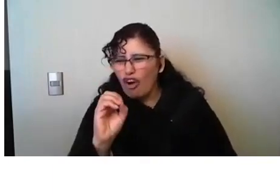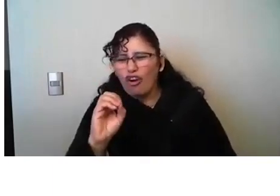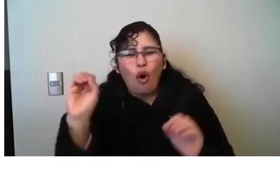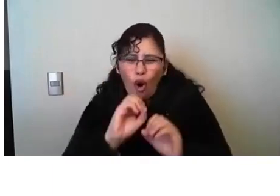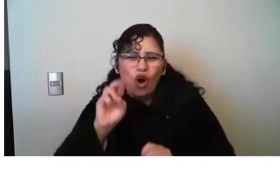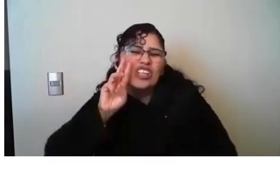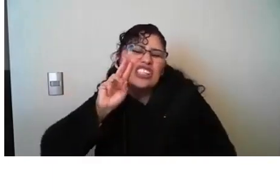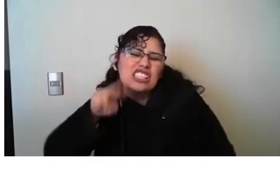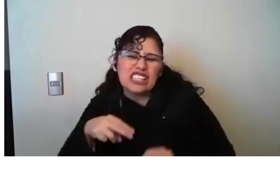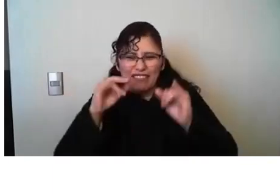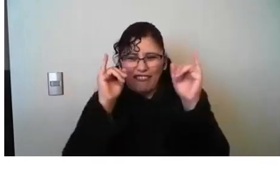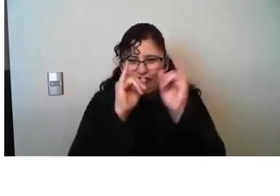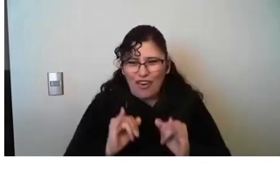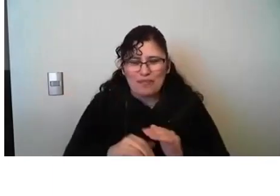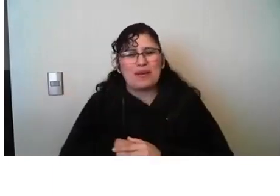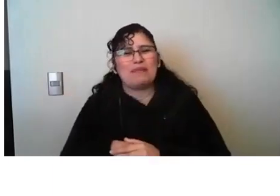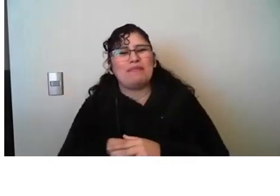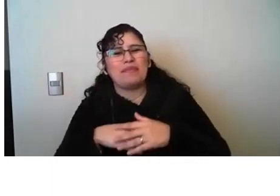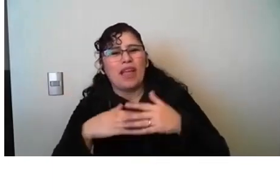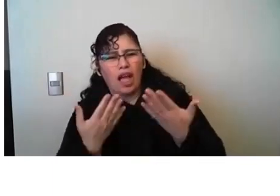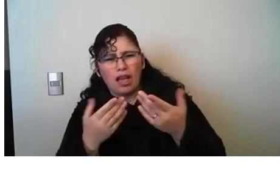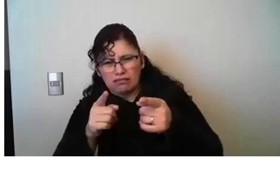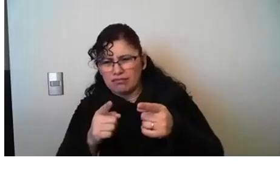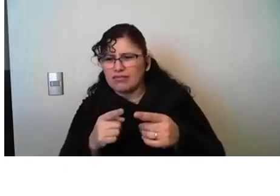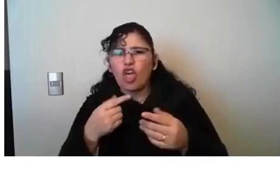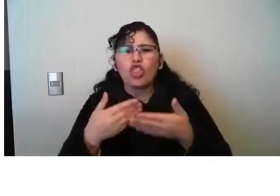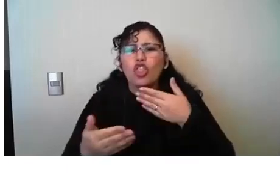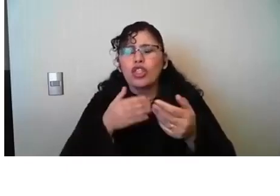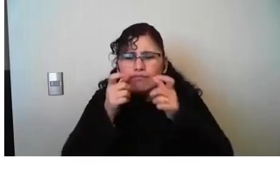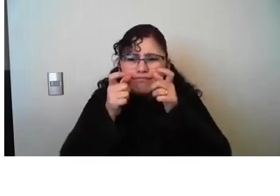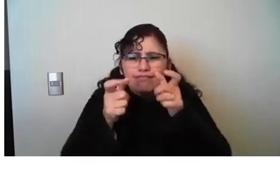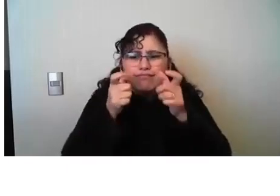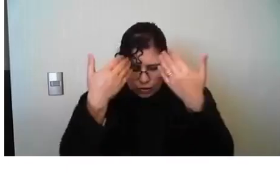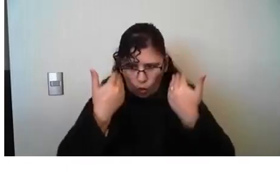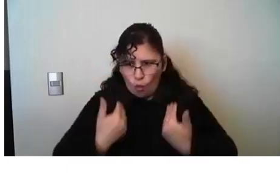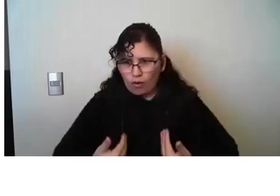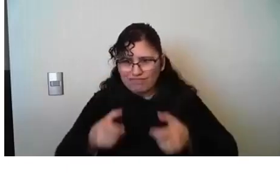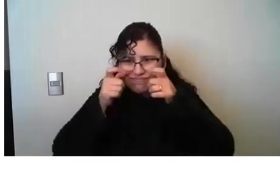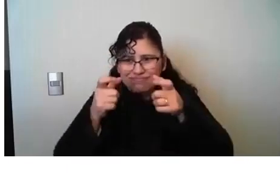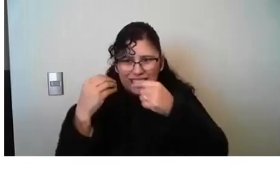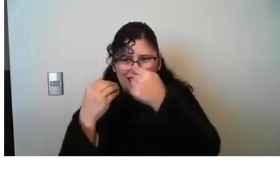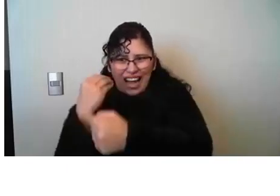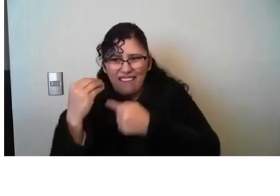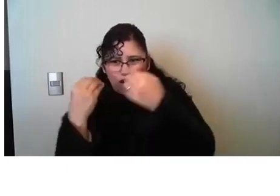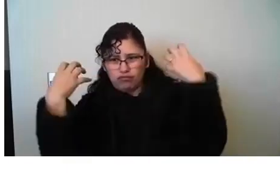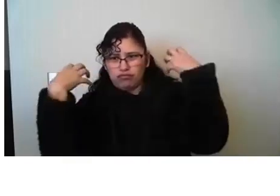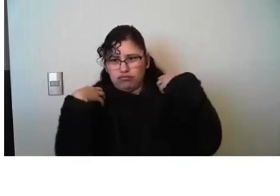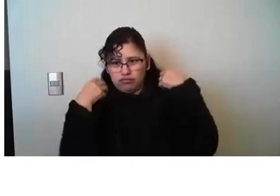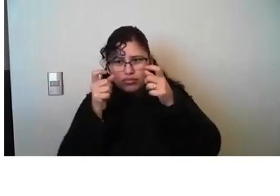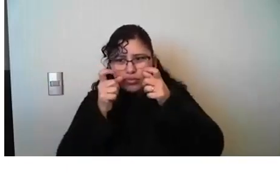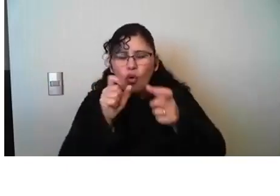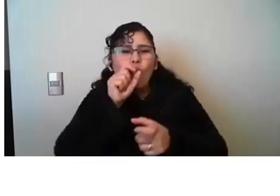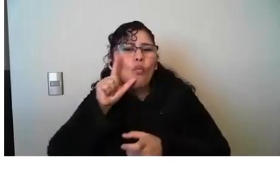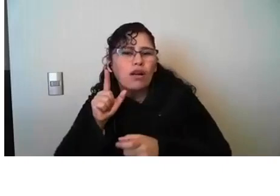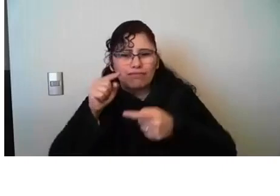las regiones de las que están controlando, en este caso, para el cerebro. ¿Ya? Simplemente esas imágenes representan